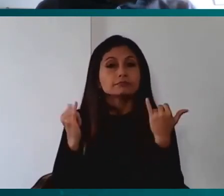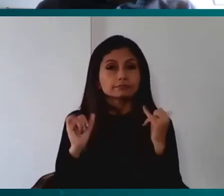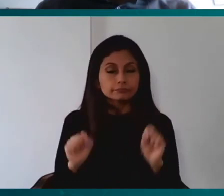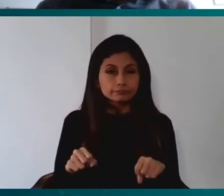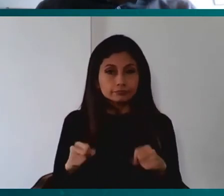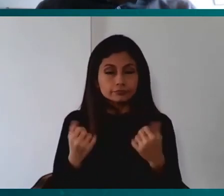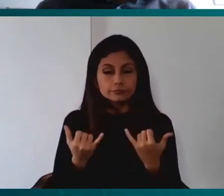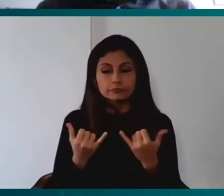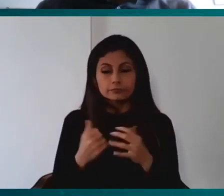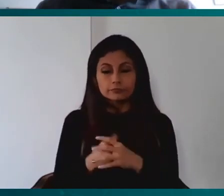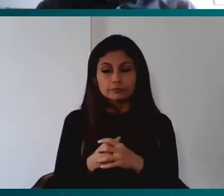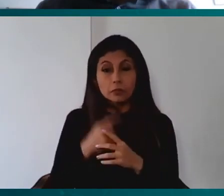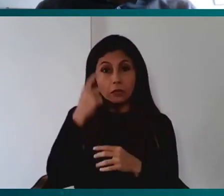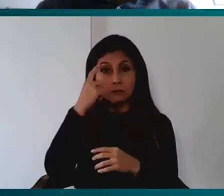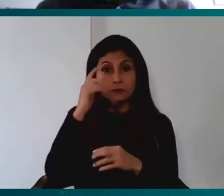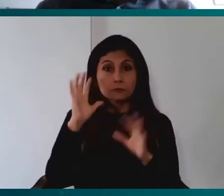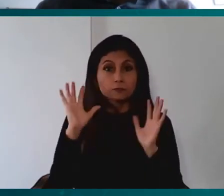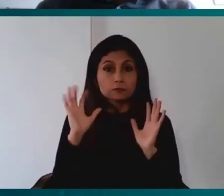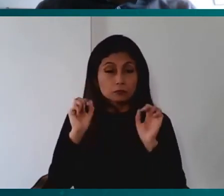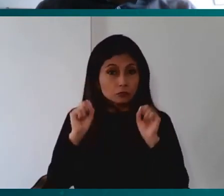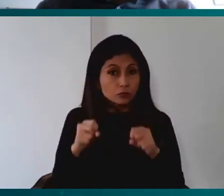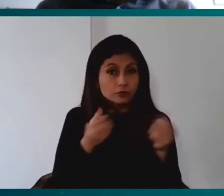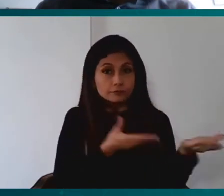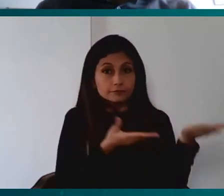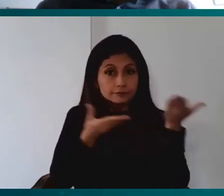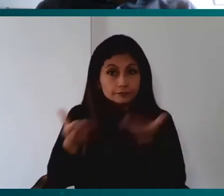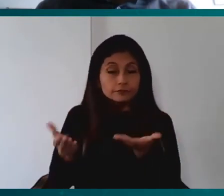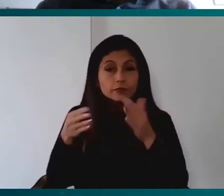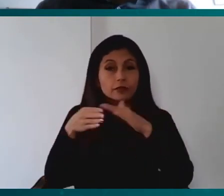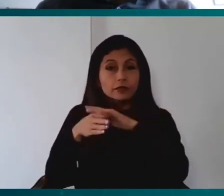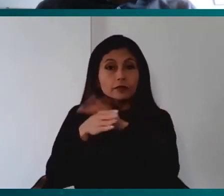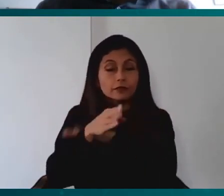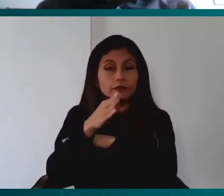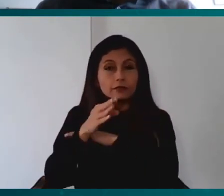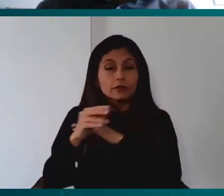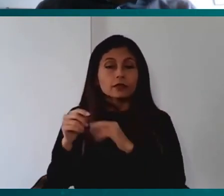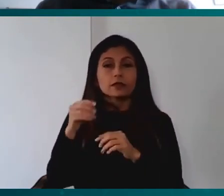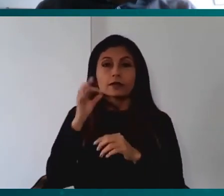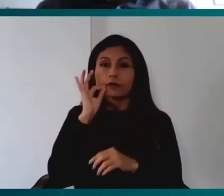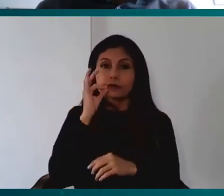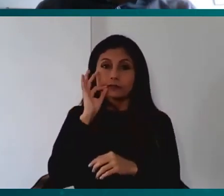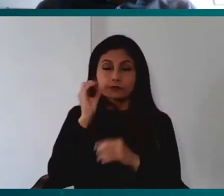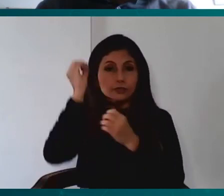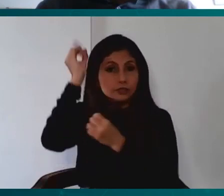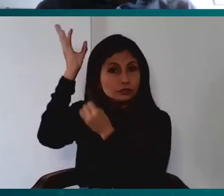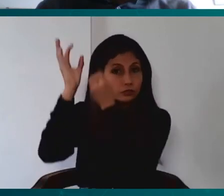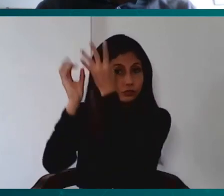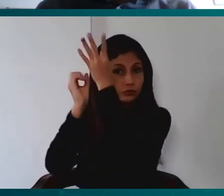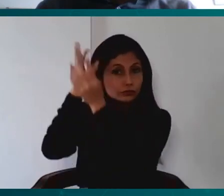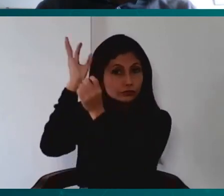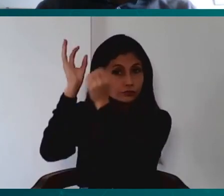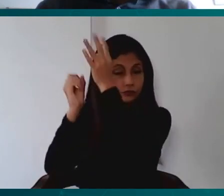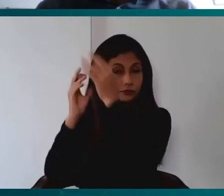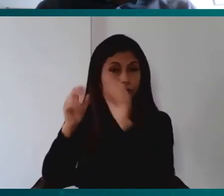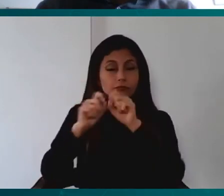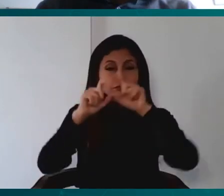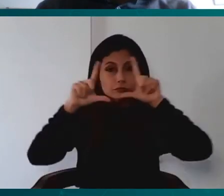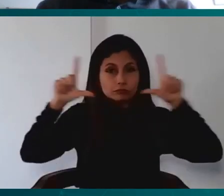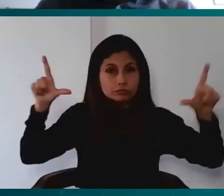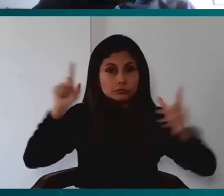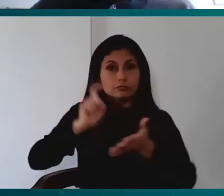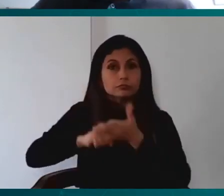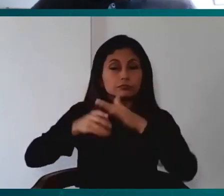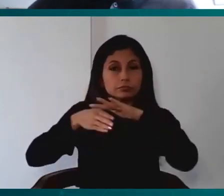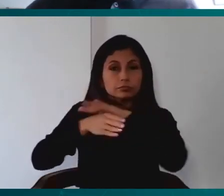que los podemos invitar enseguida al Café Innovación para continuar con estos temas.